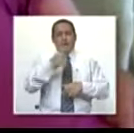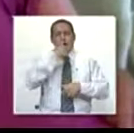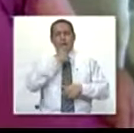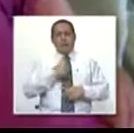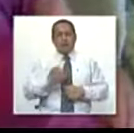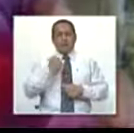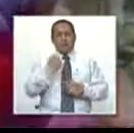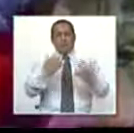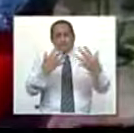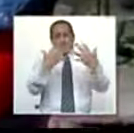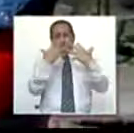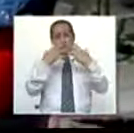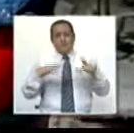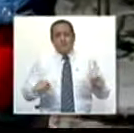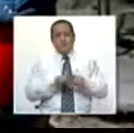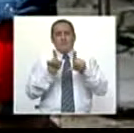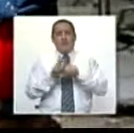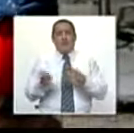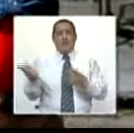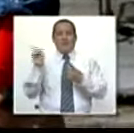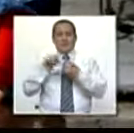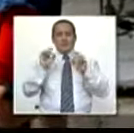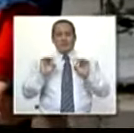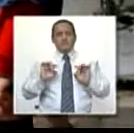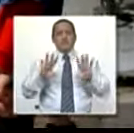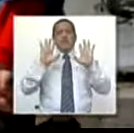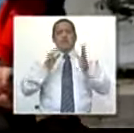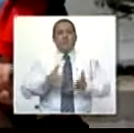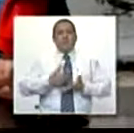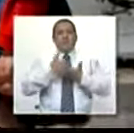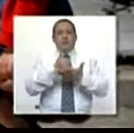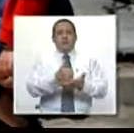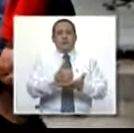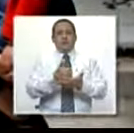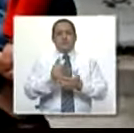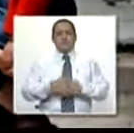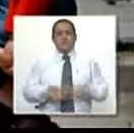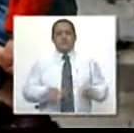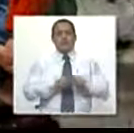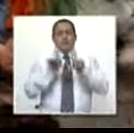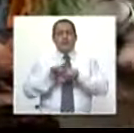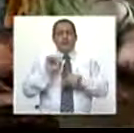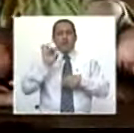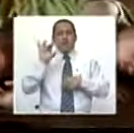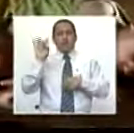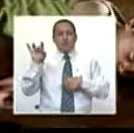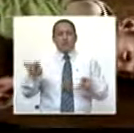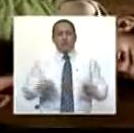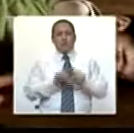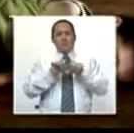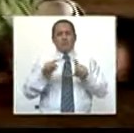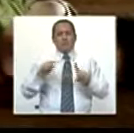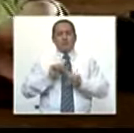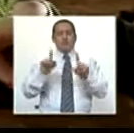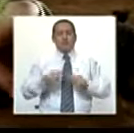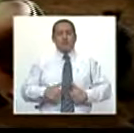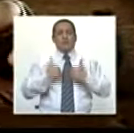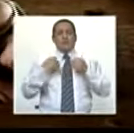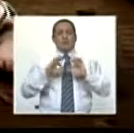soportar temperaturas extremas hasta que fue milagrosamente rescatado otros Simplemente no